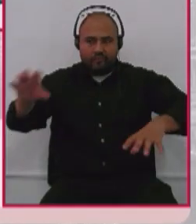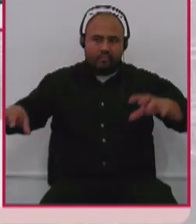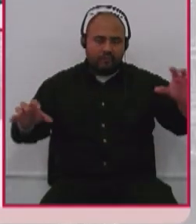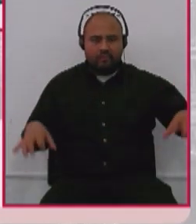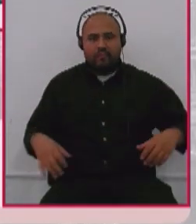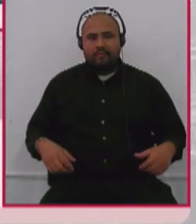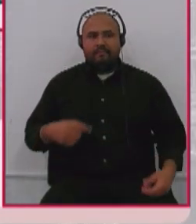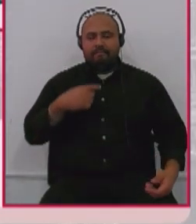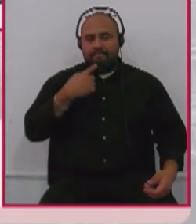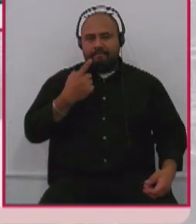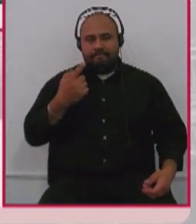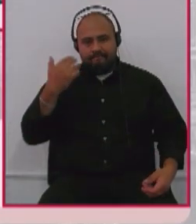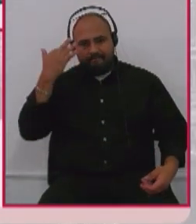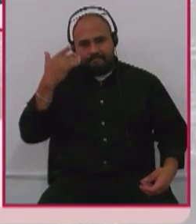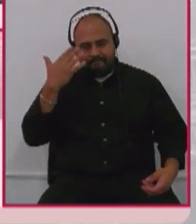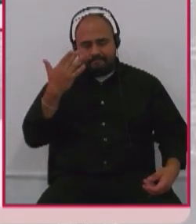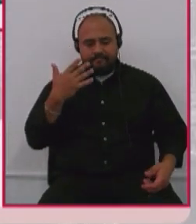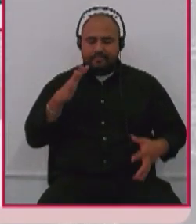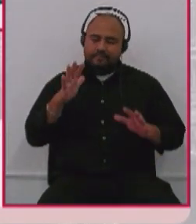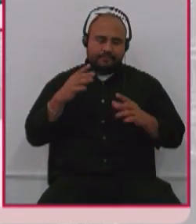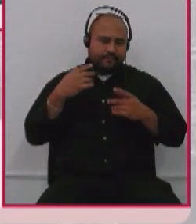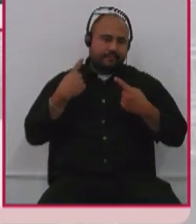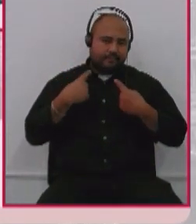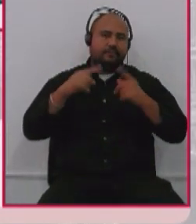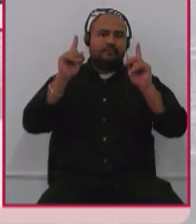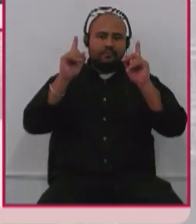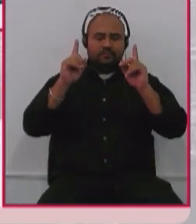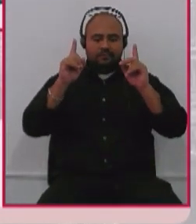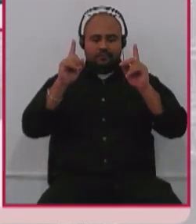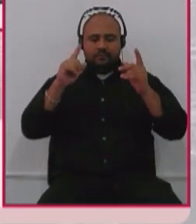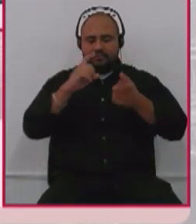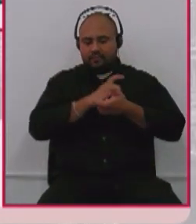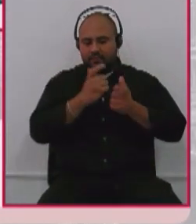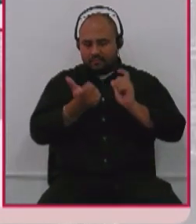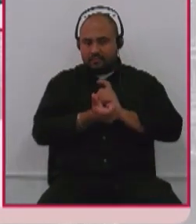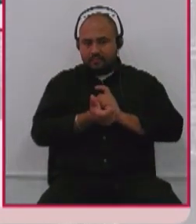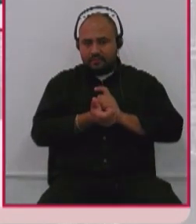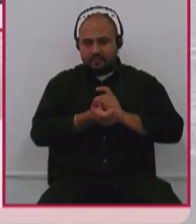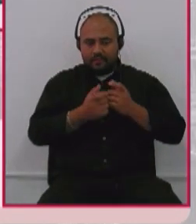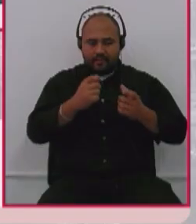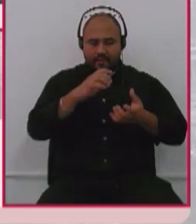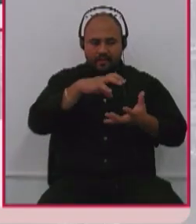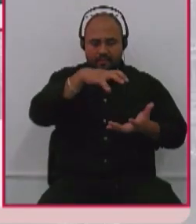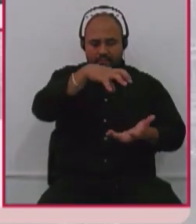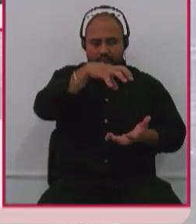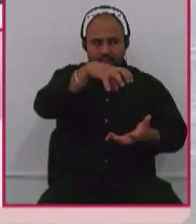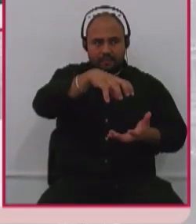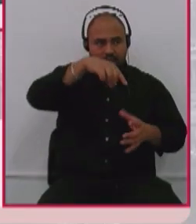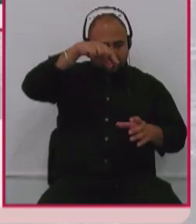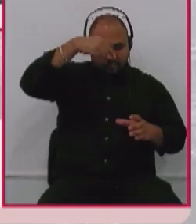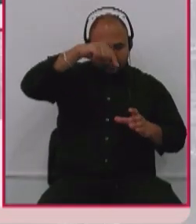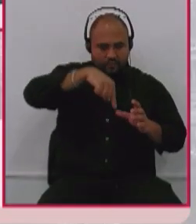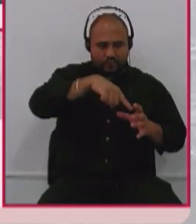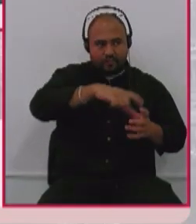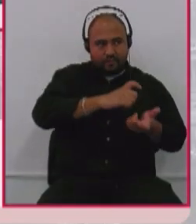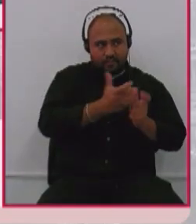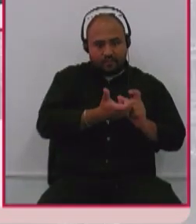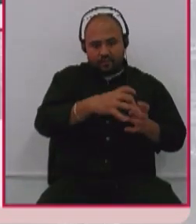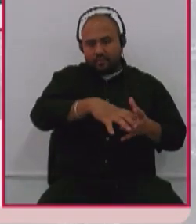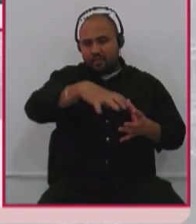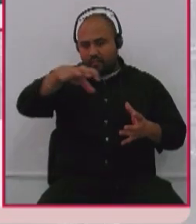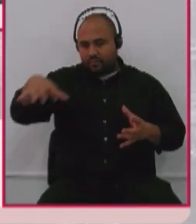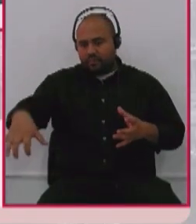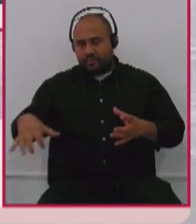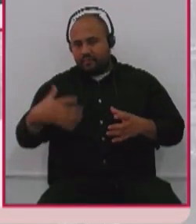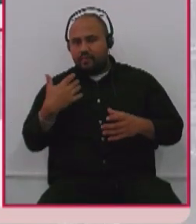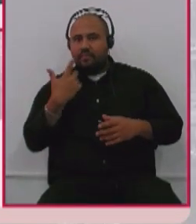sistemas distribuidores logramos hacer cambios de pozo casi inmediatamente. Mientras terminábamos los cambios de